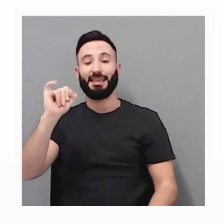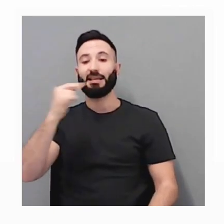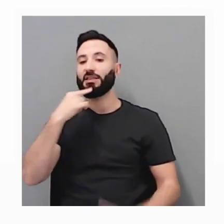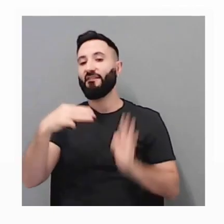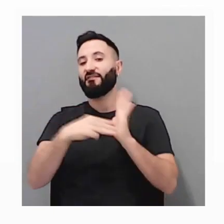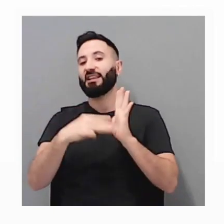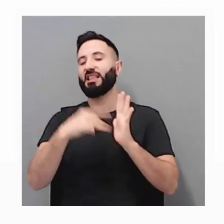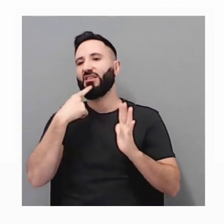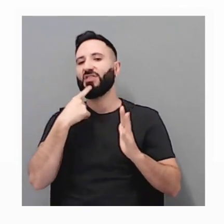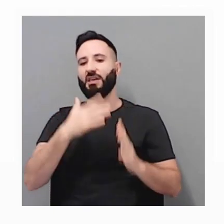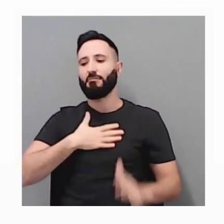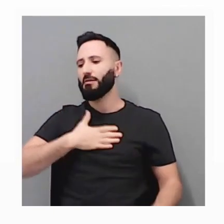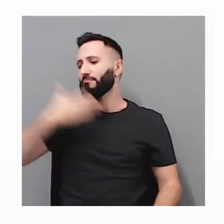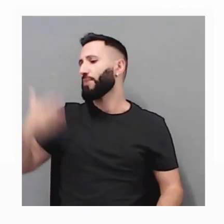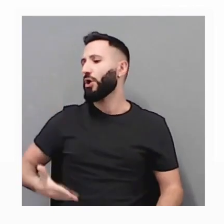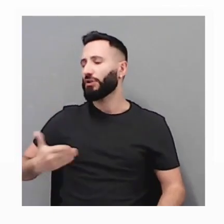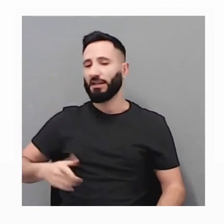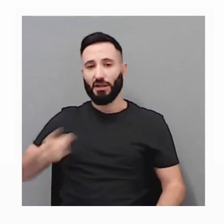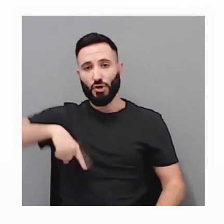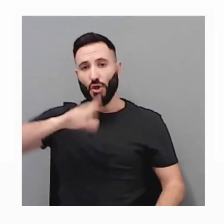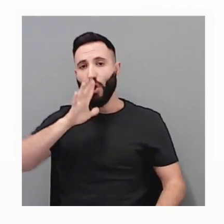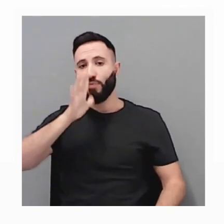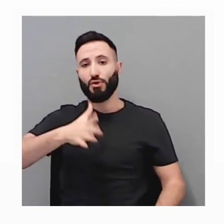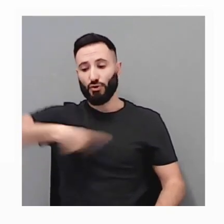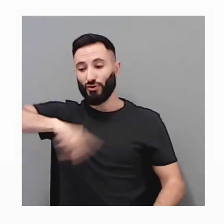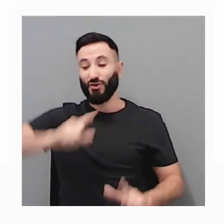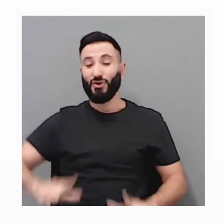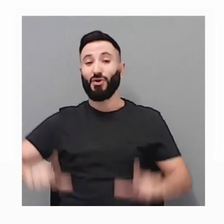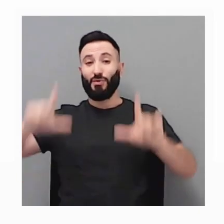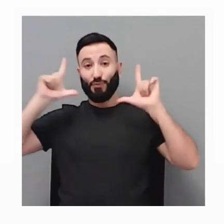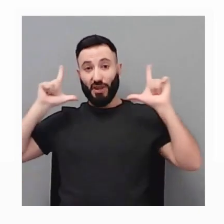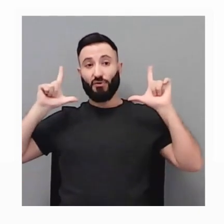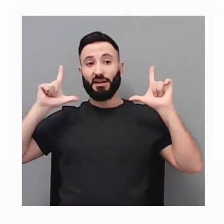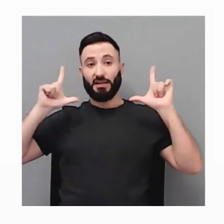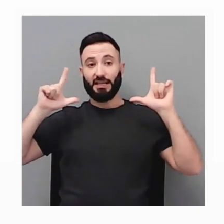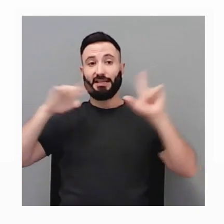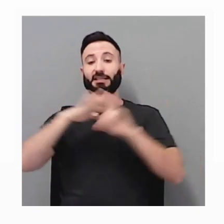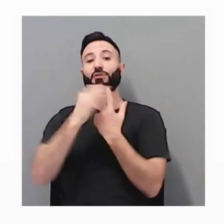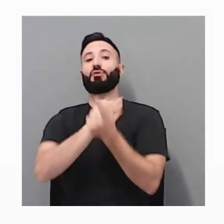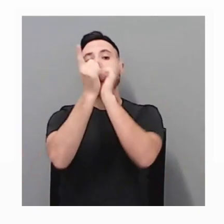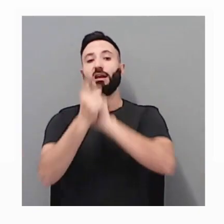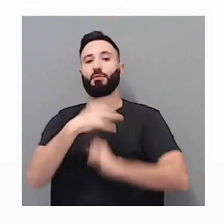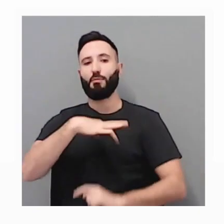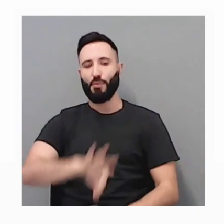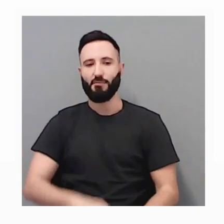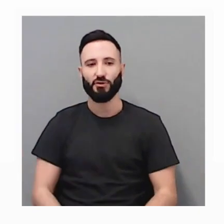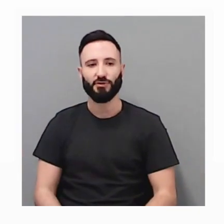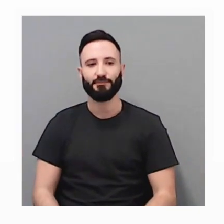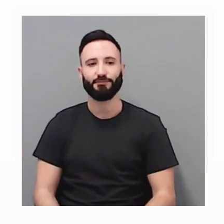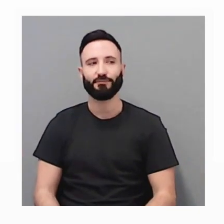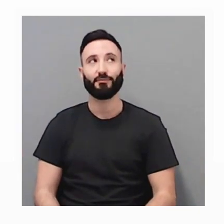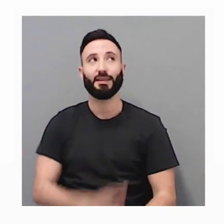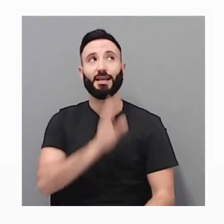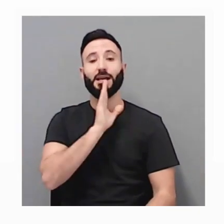para nosotros porque podremos ser los protagonistas de este cambio. Es, como decía,